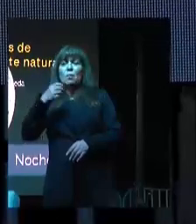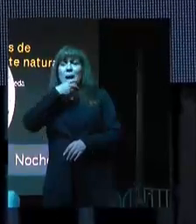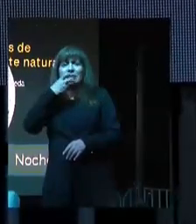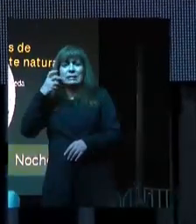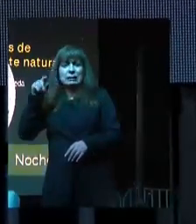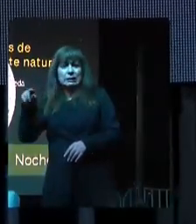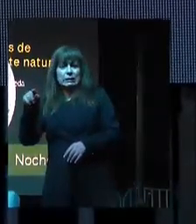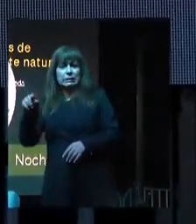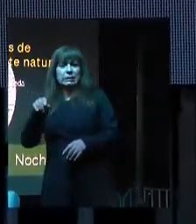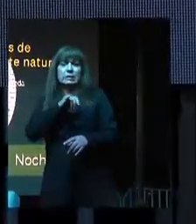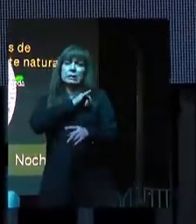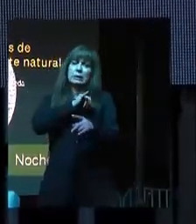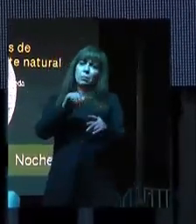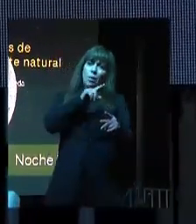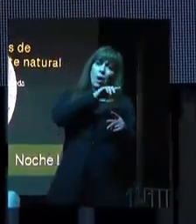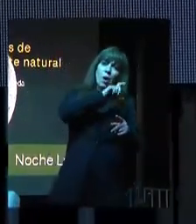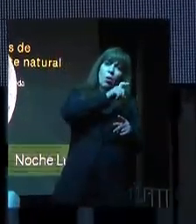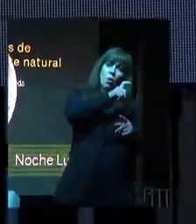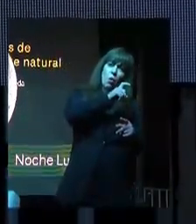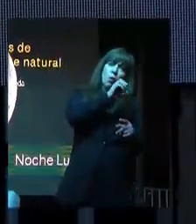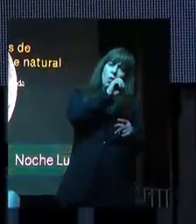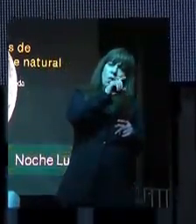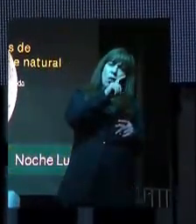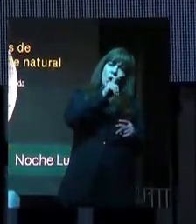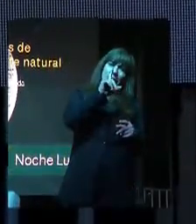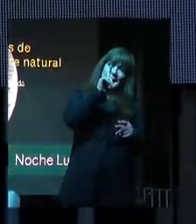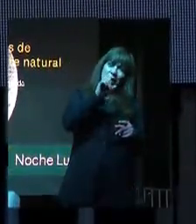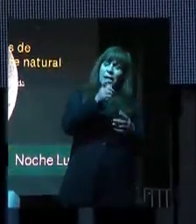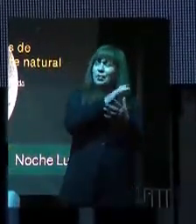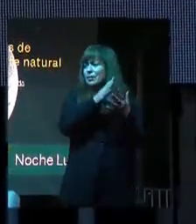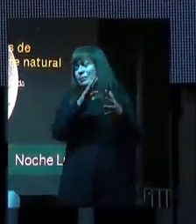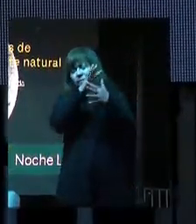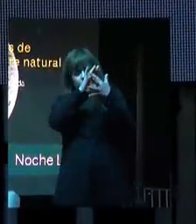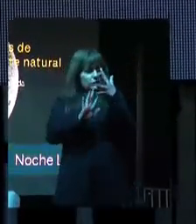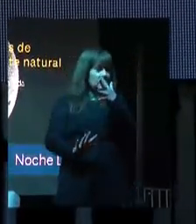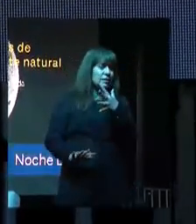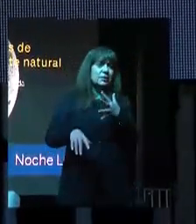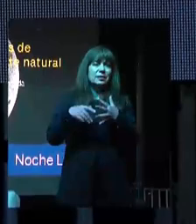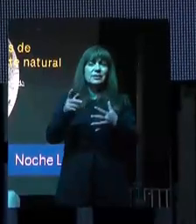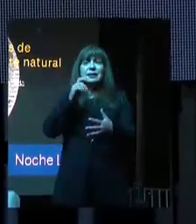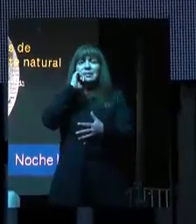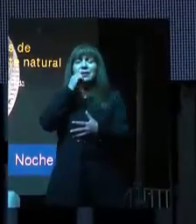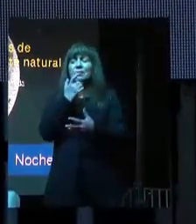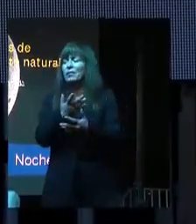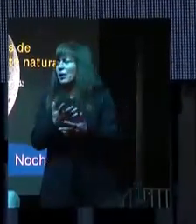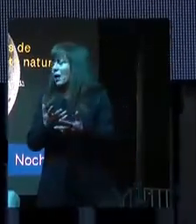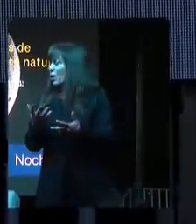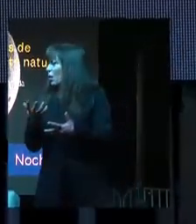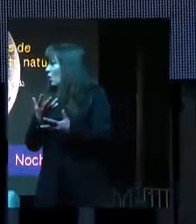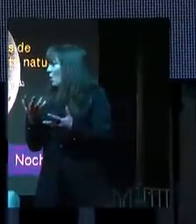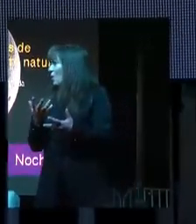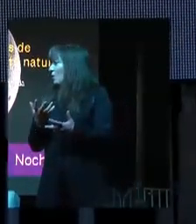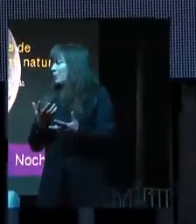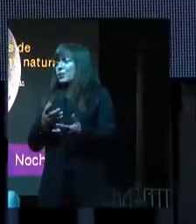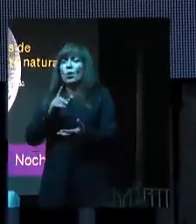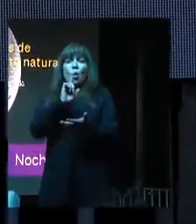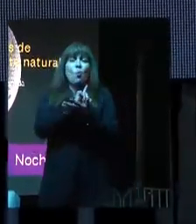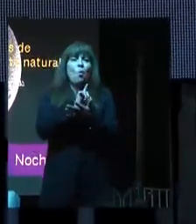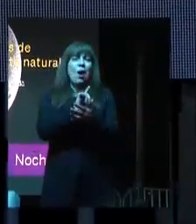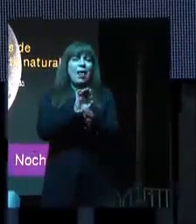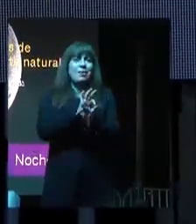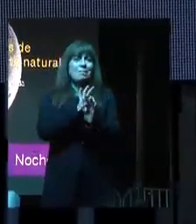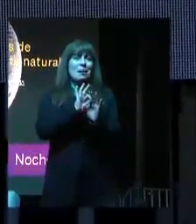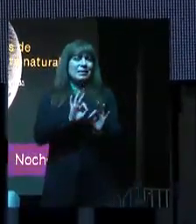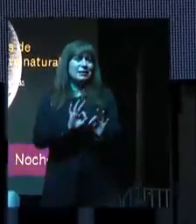hizo una cuestión que se llamaba Google. Y después todo el Silicon Valley. No es que el Silicon Valley sea un lugar especial. El